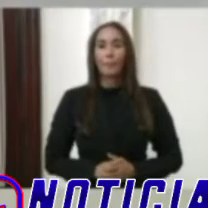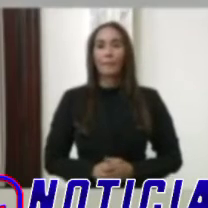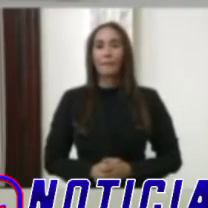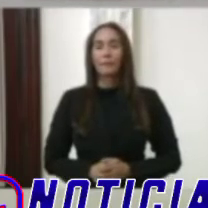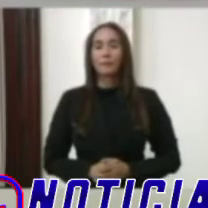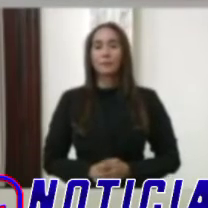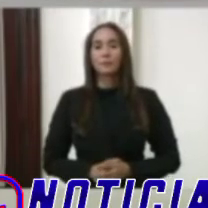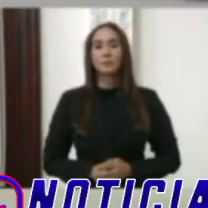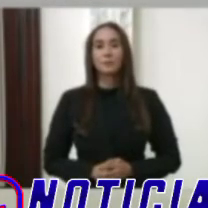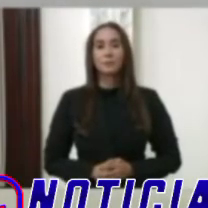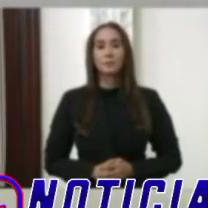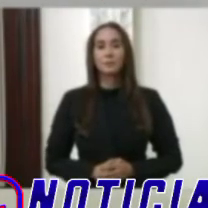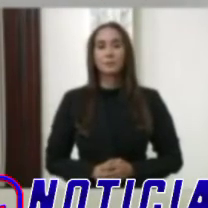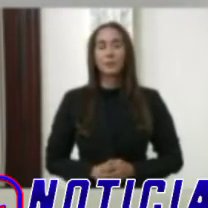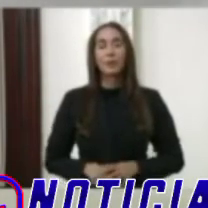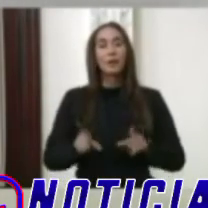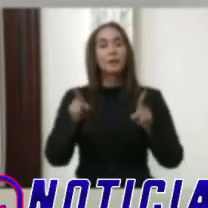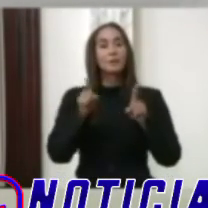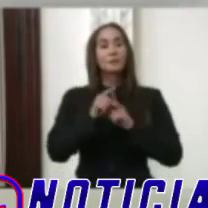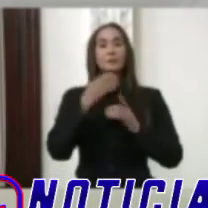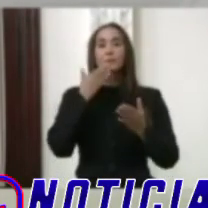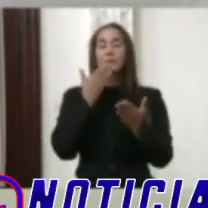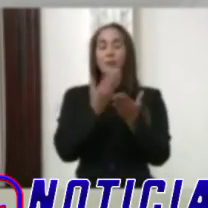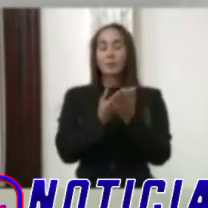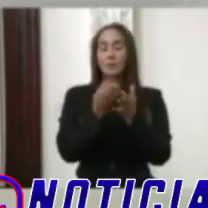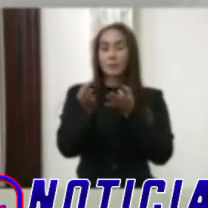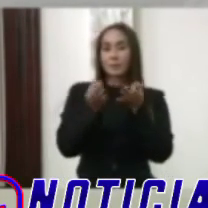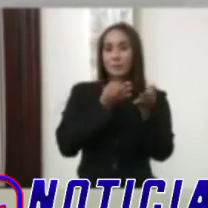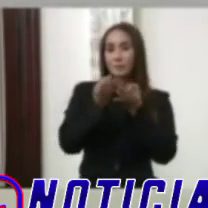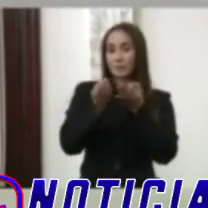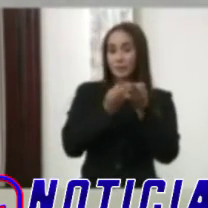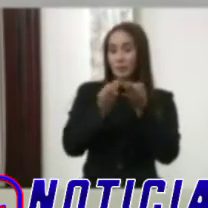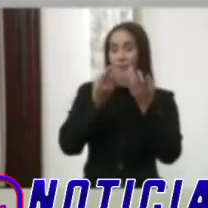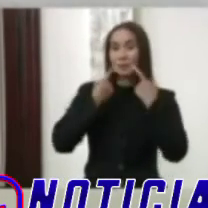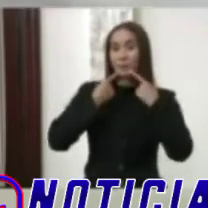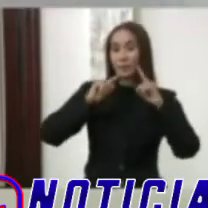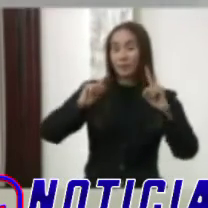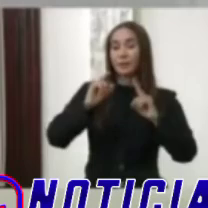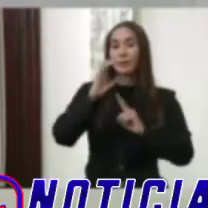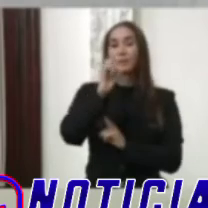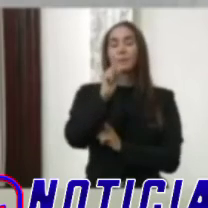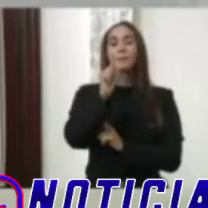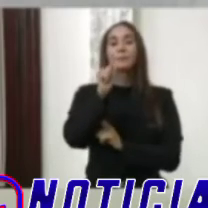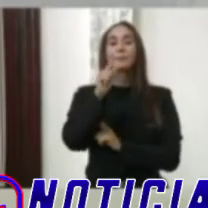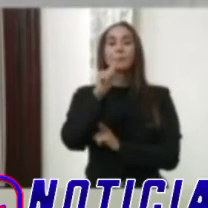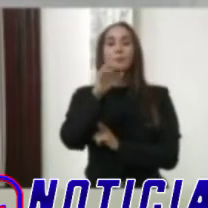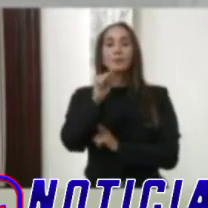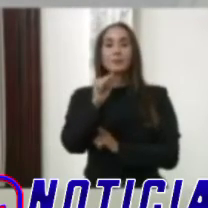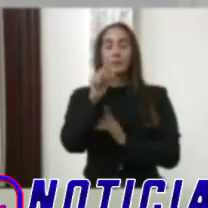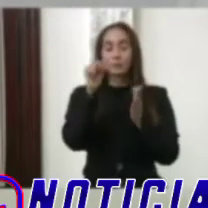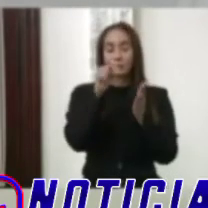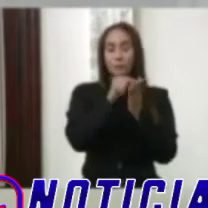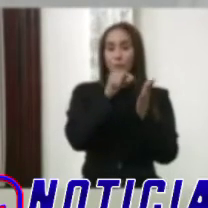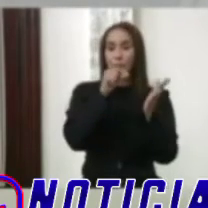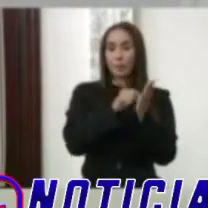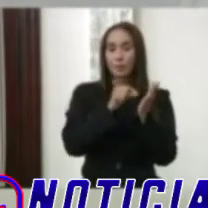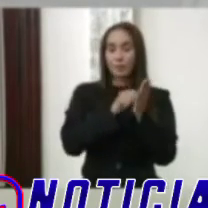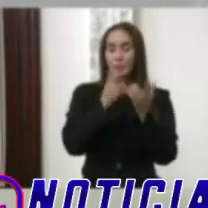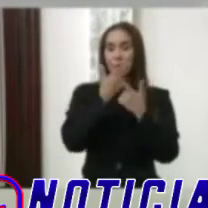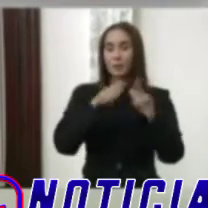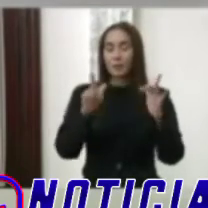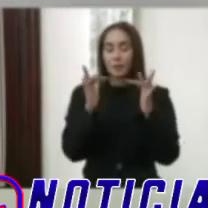También es bueno resaltar que la declaración de Salta apunta a los principios de libertad de expresión en la era